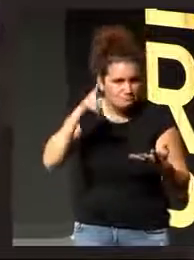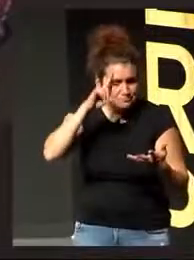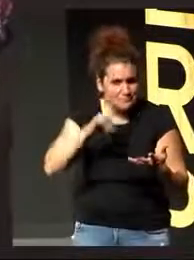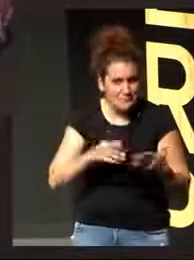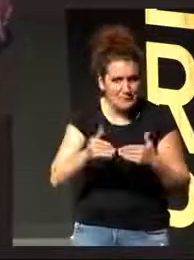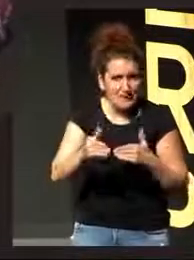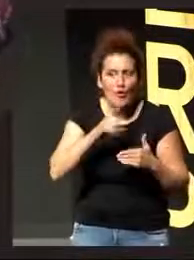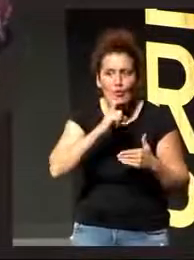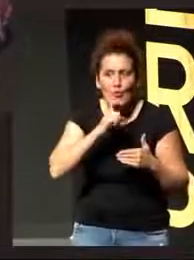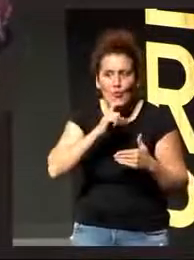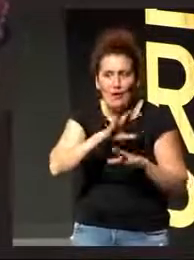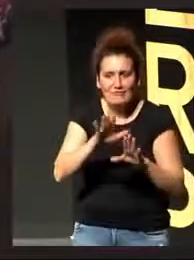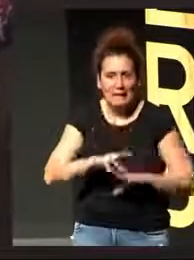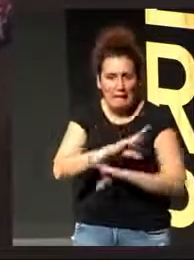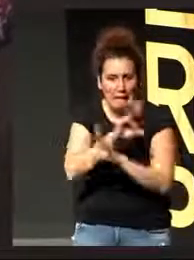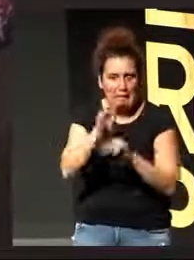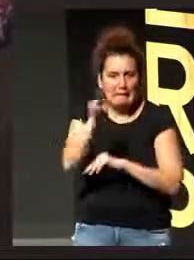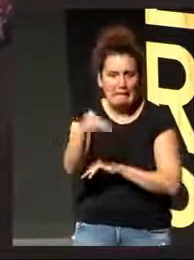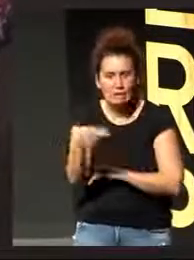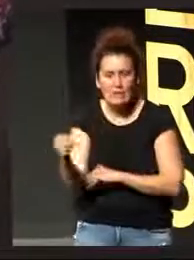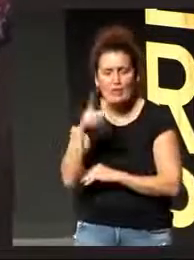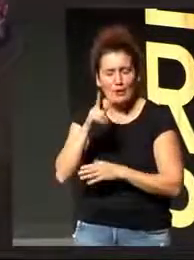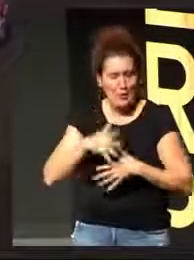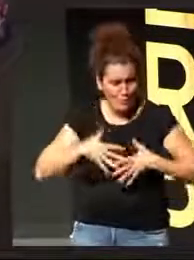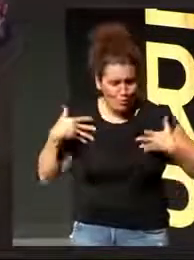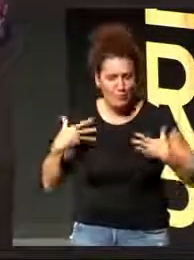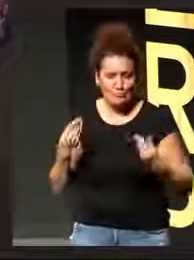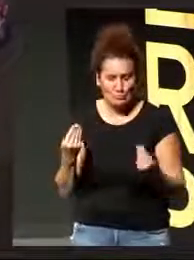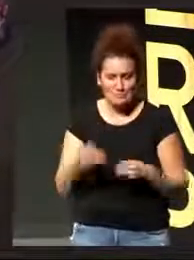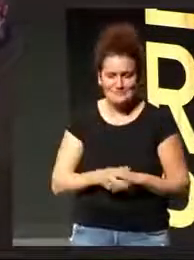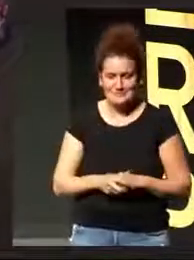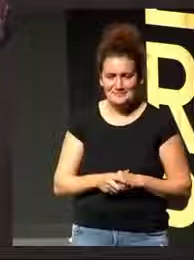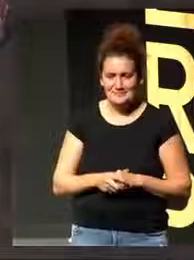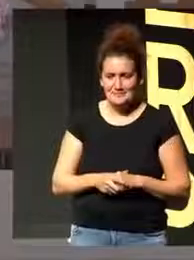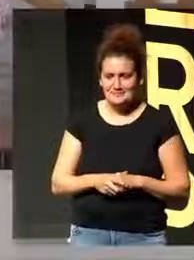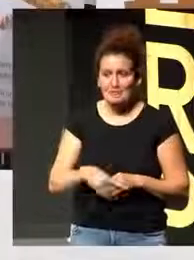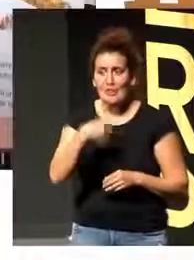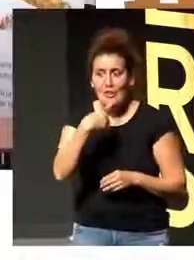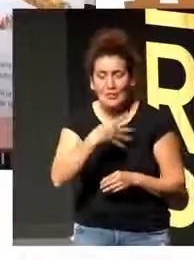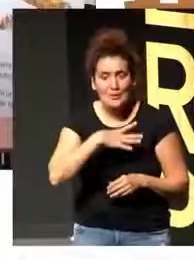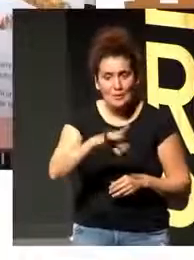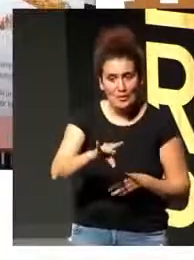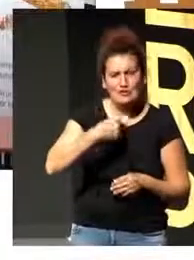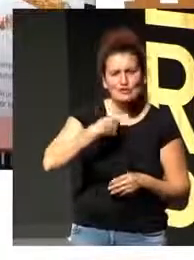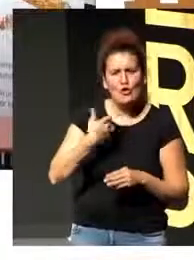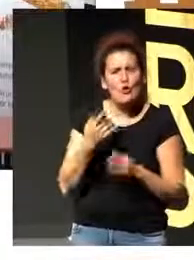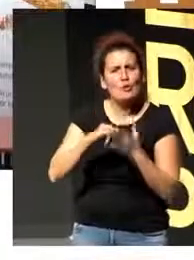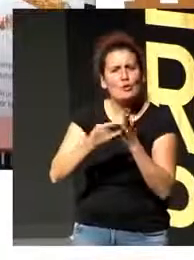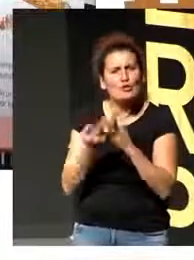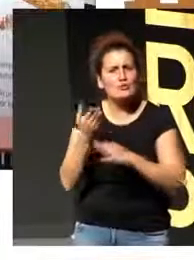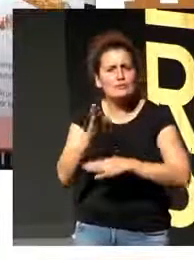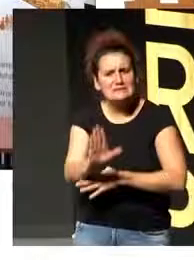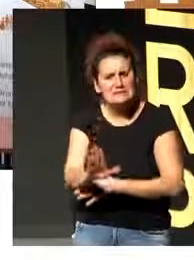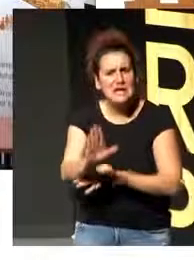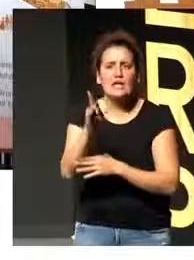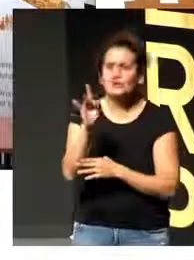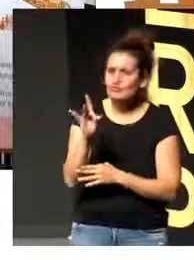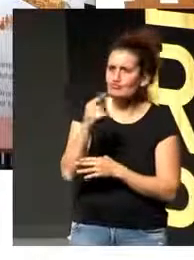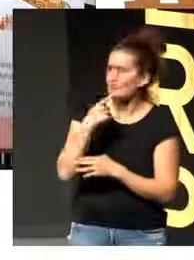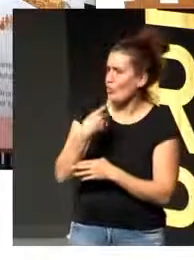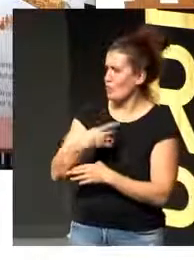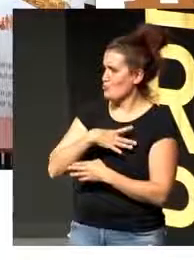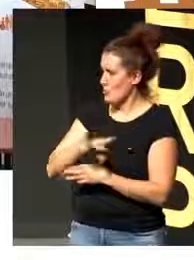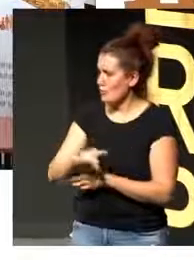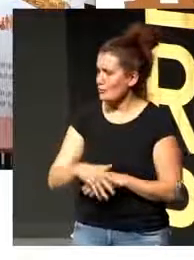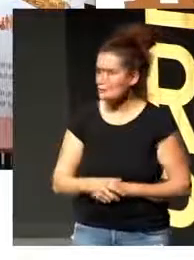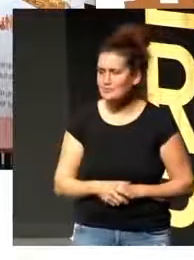cómo iba a resultar, ¿no? Pero sí, ya. Es muy emocionante. Pero podréis decir, yo presenté un proyecto... Hombre, claro. No cuando es que solamente